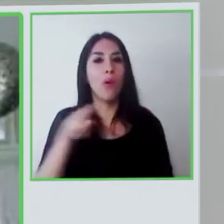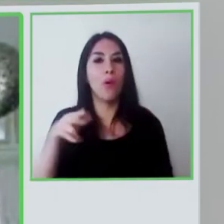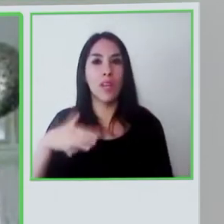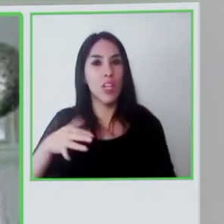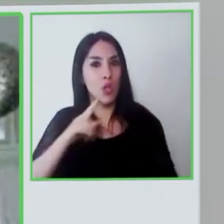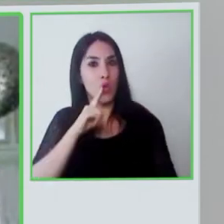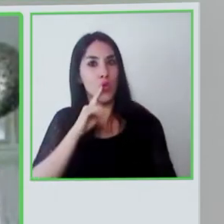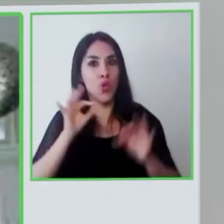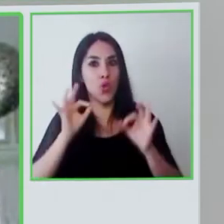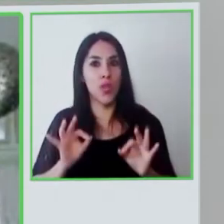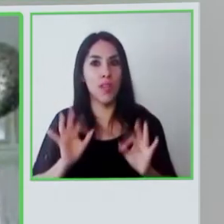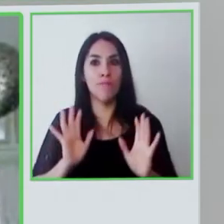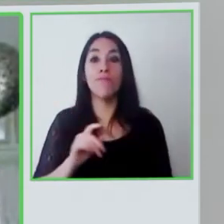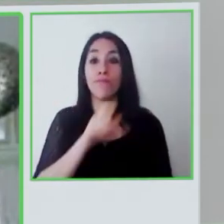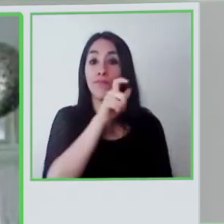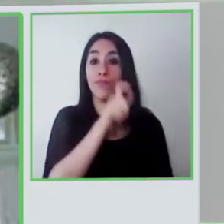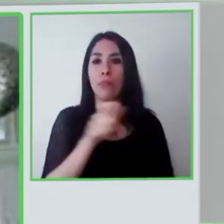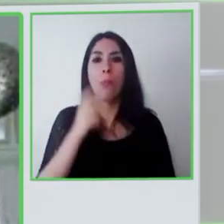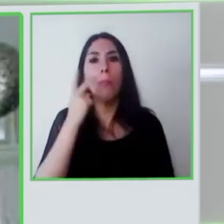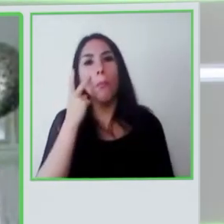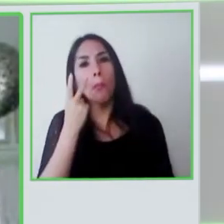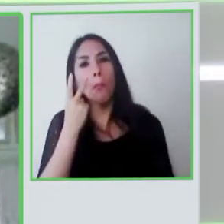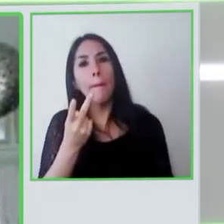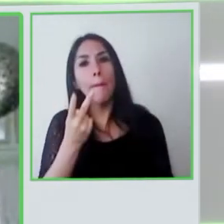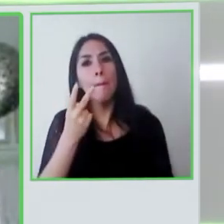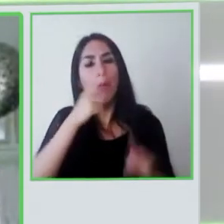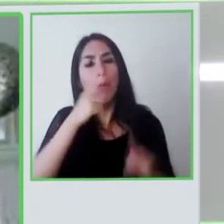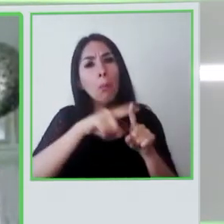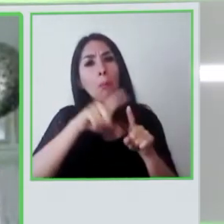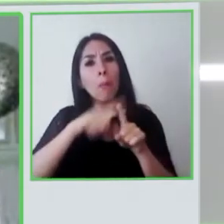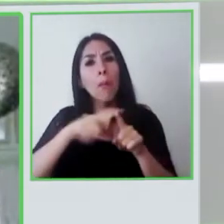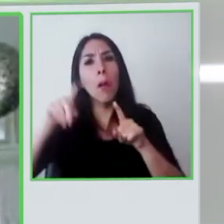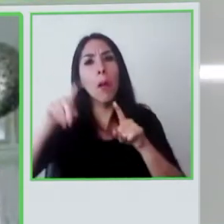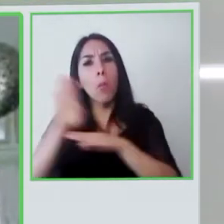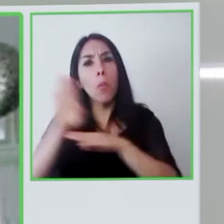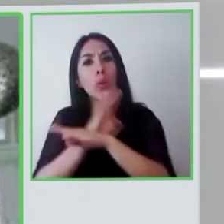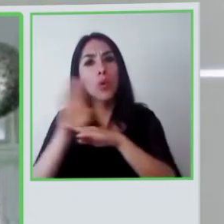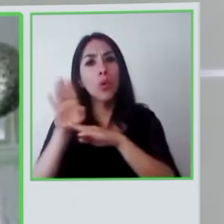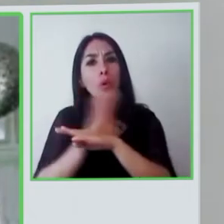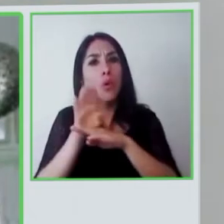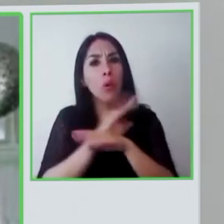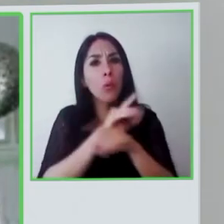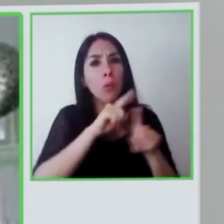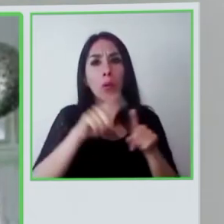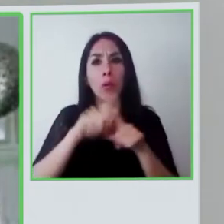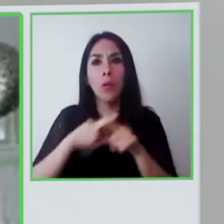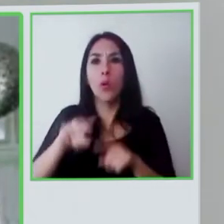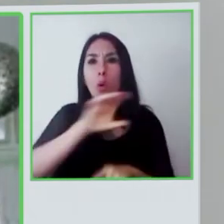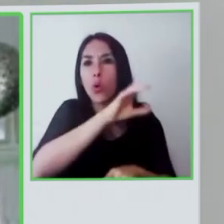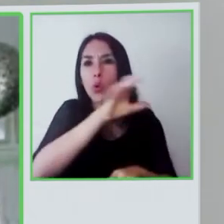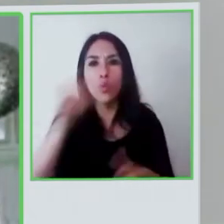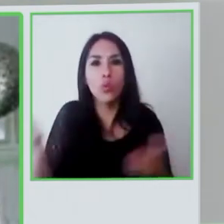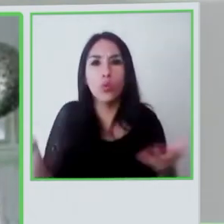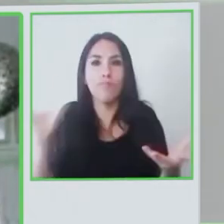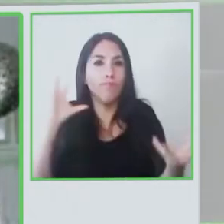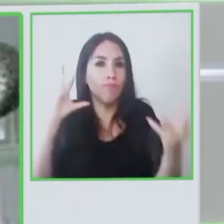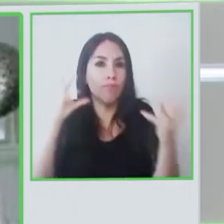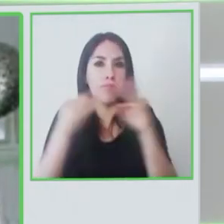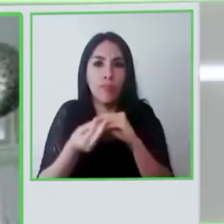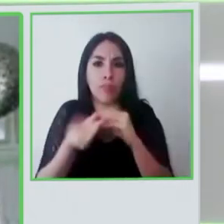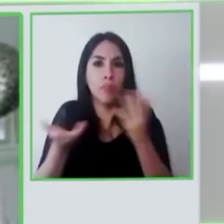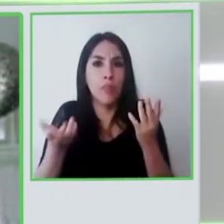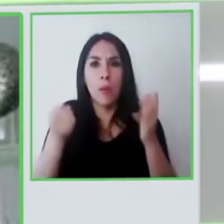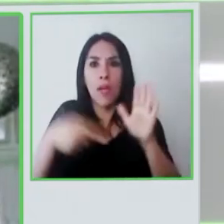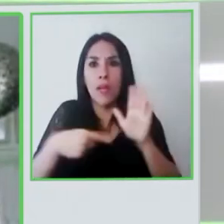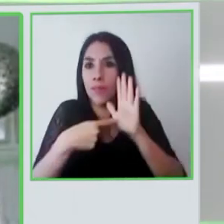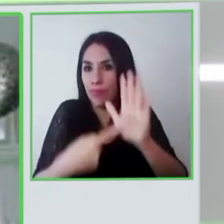que diferentes organizaciones en diferentes negocios en diferentes partes del mundo pueden estar seguros y